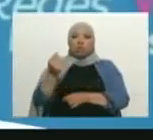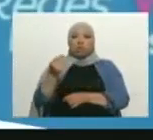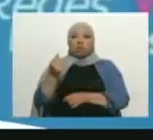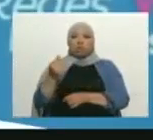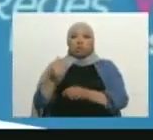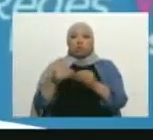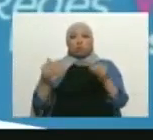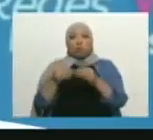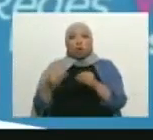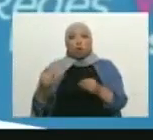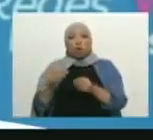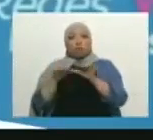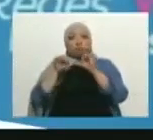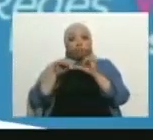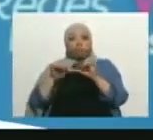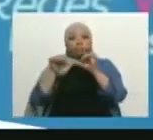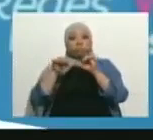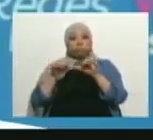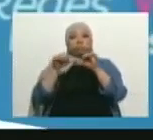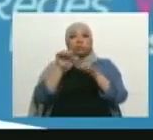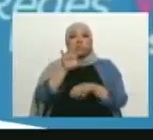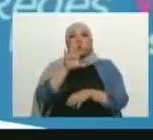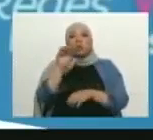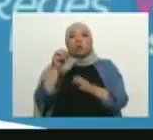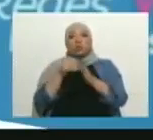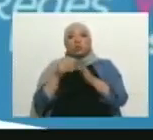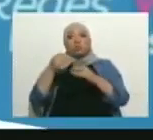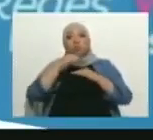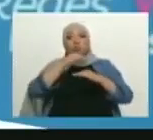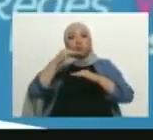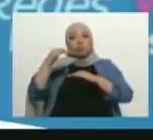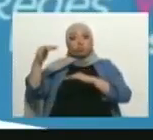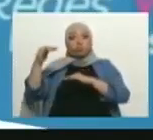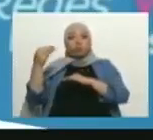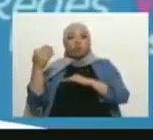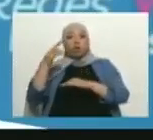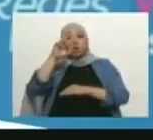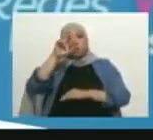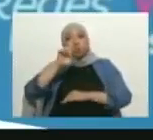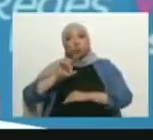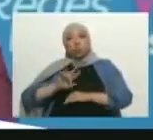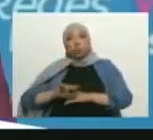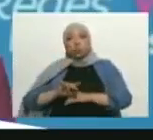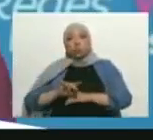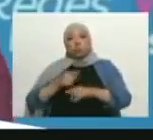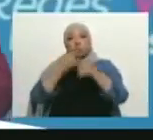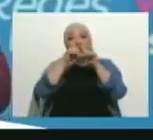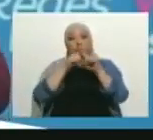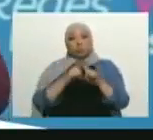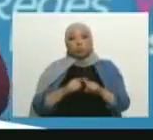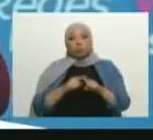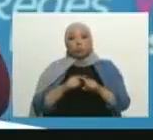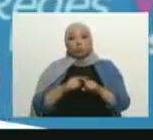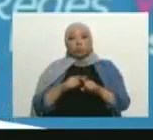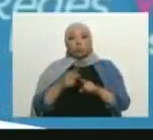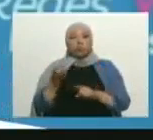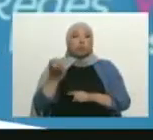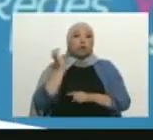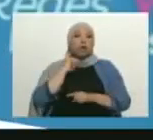plata, recursos permanentes, 400.000 barriles diarios, ¿está? Multiplica ahí la cava,